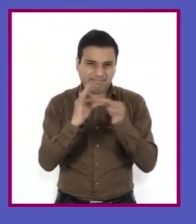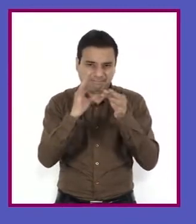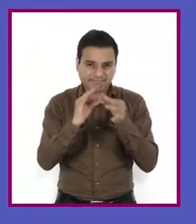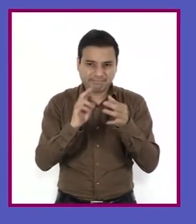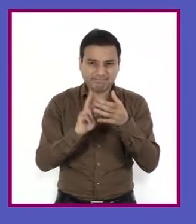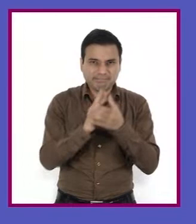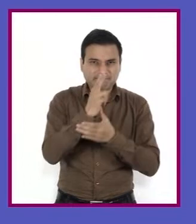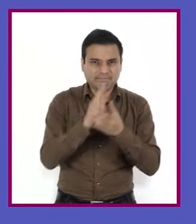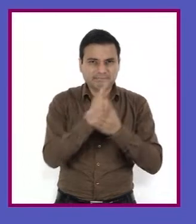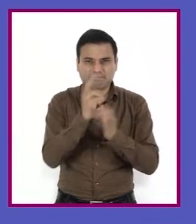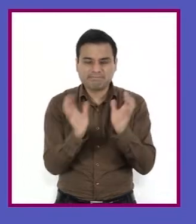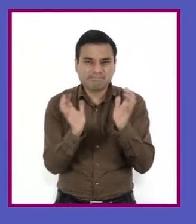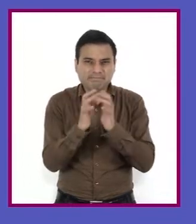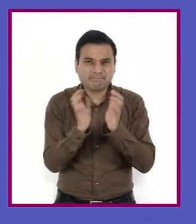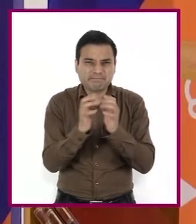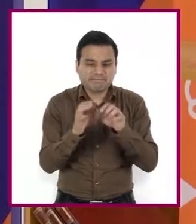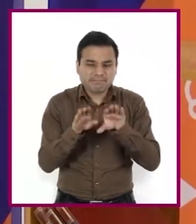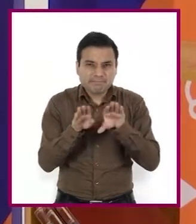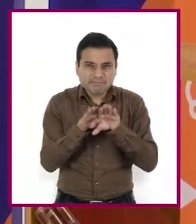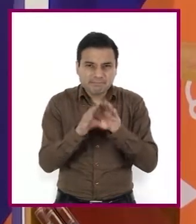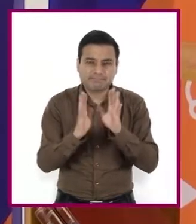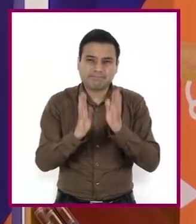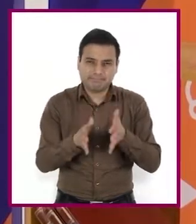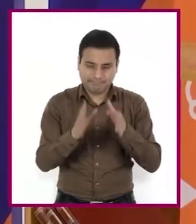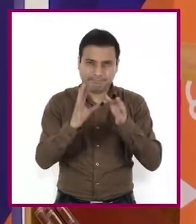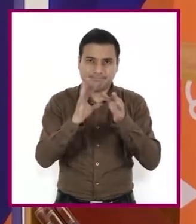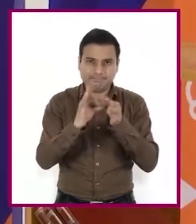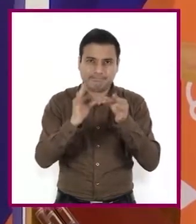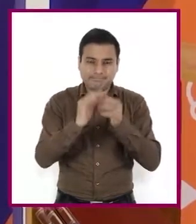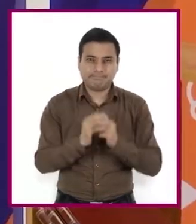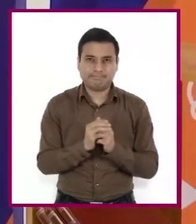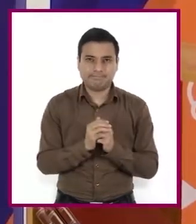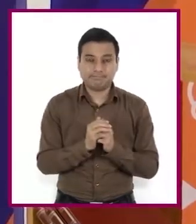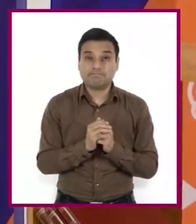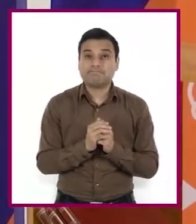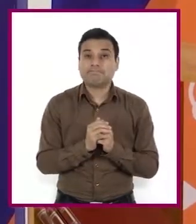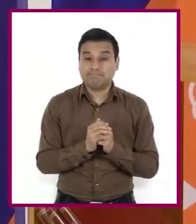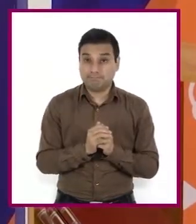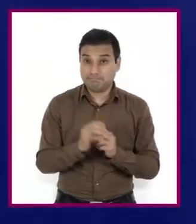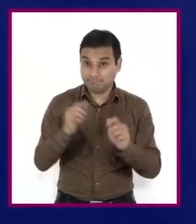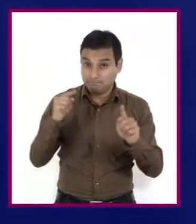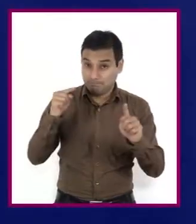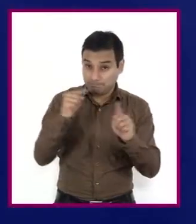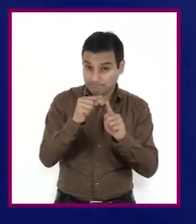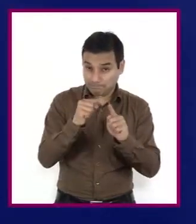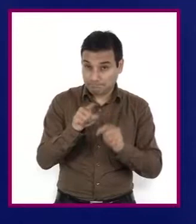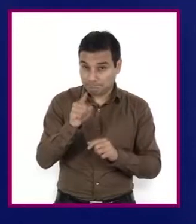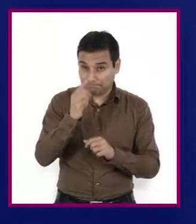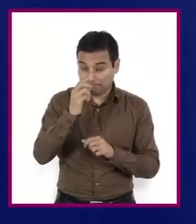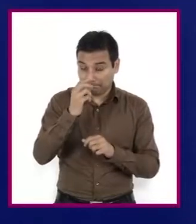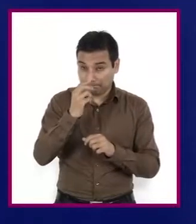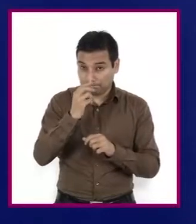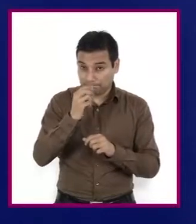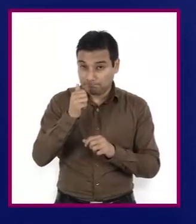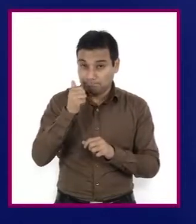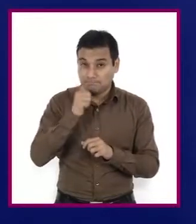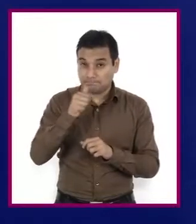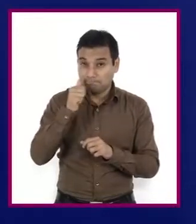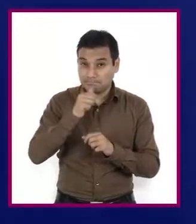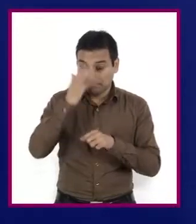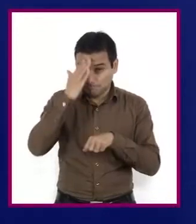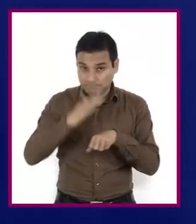para atrapar insectos. ¿Tomas en cuenta el propósito del resumen? En realidad no